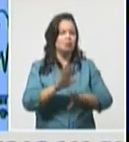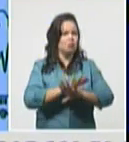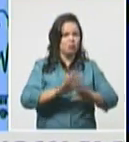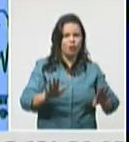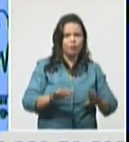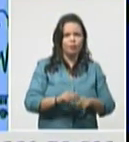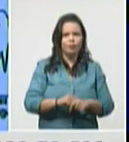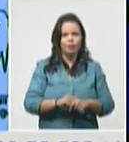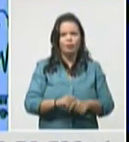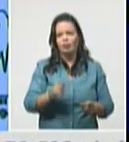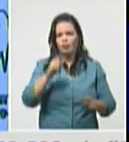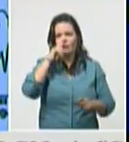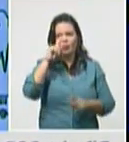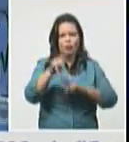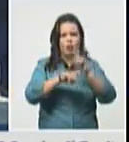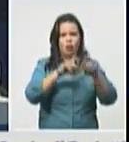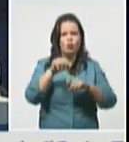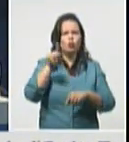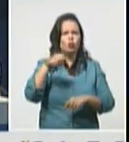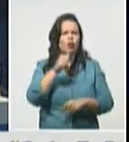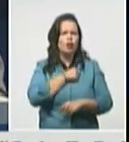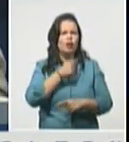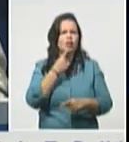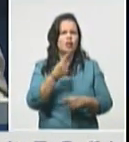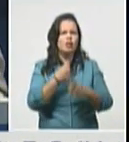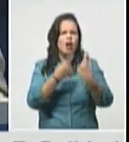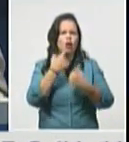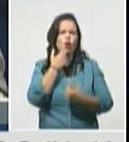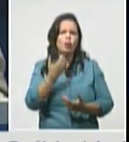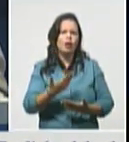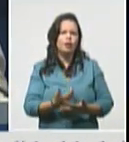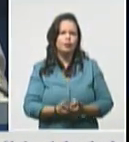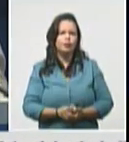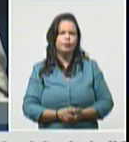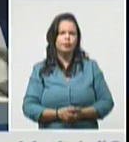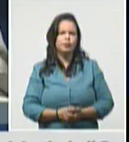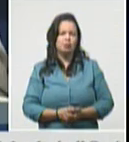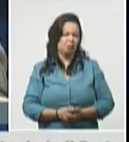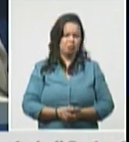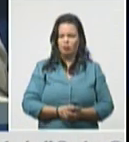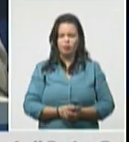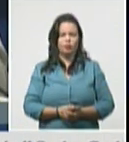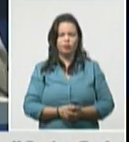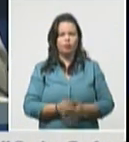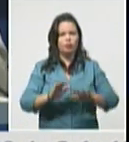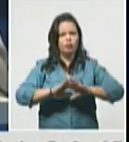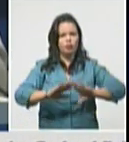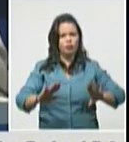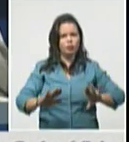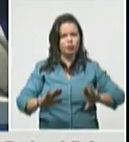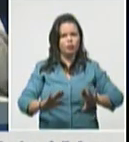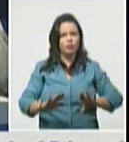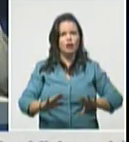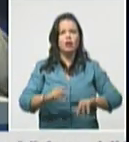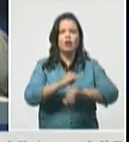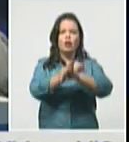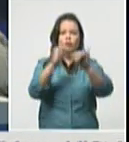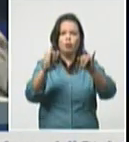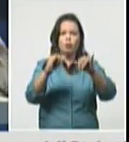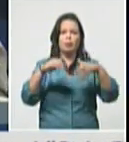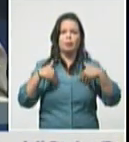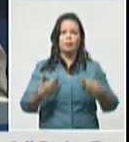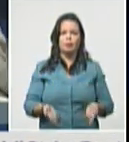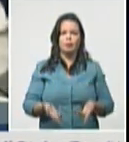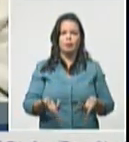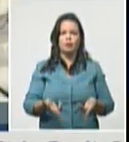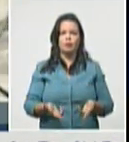preguntas. ¿Usted tiene alguna última precisión? Solo referirme a que en esta madrugada, o sea, de jueves